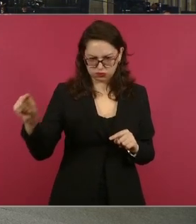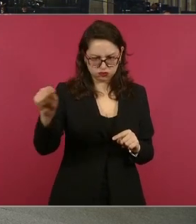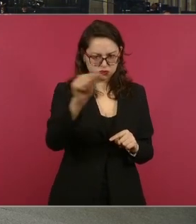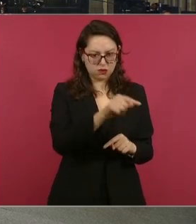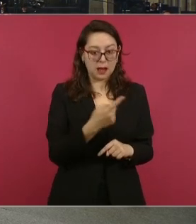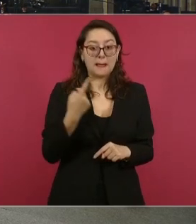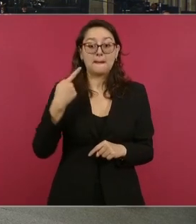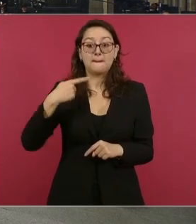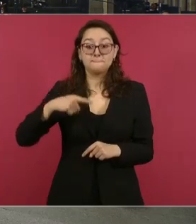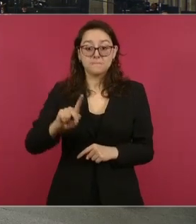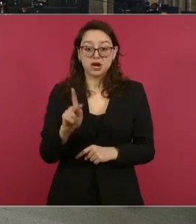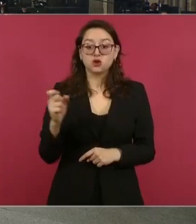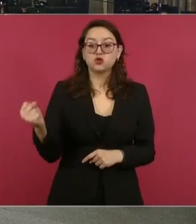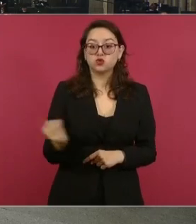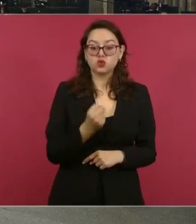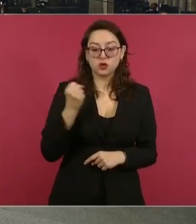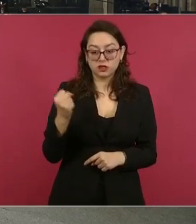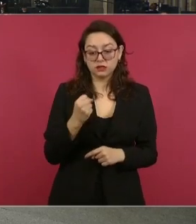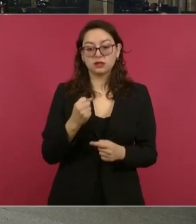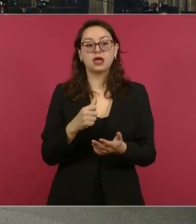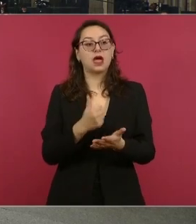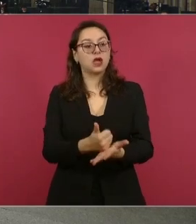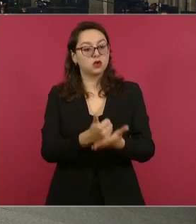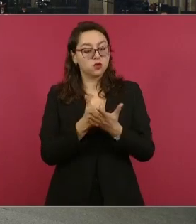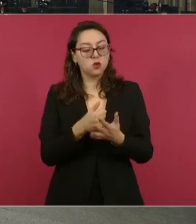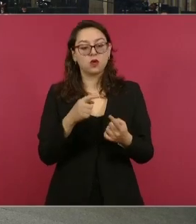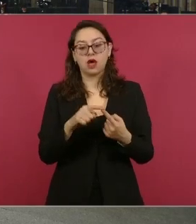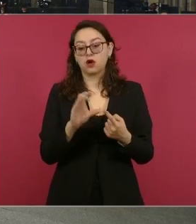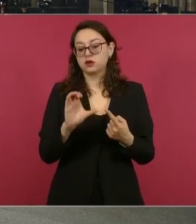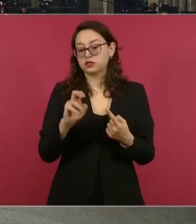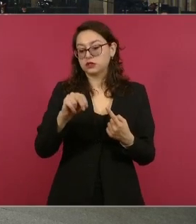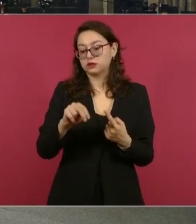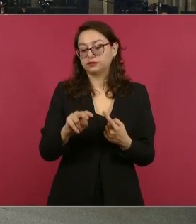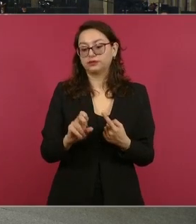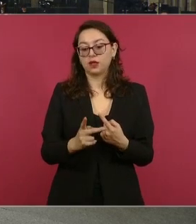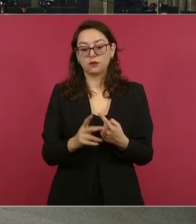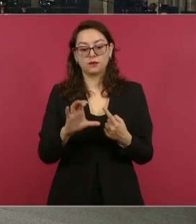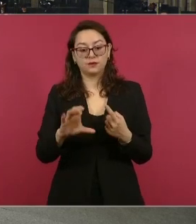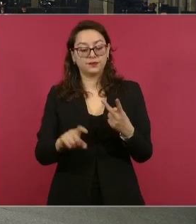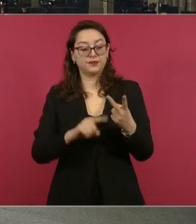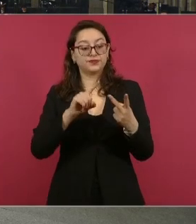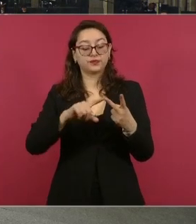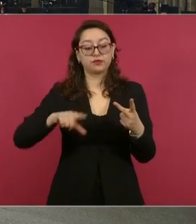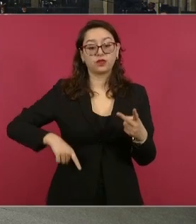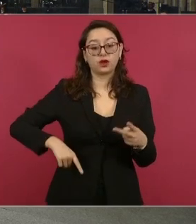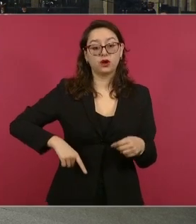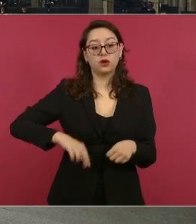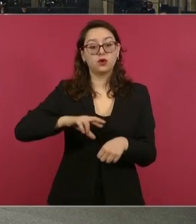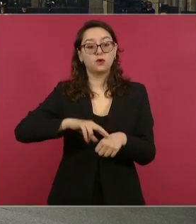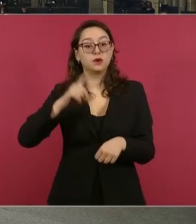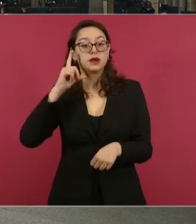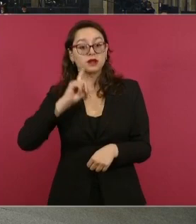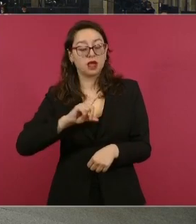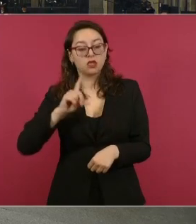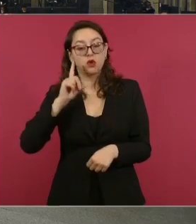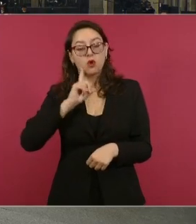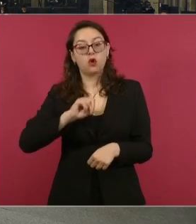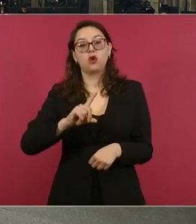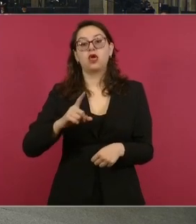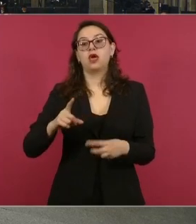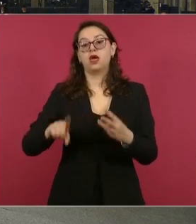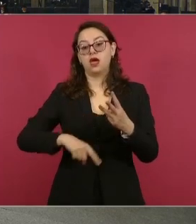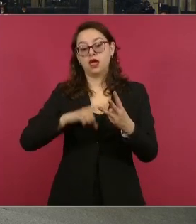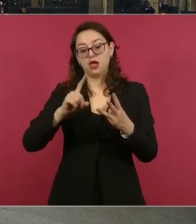Coordinación Nacional de Protección Civil, a través de la gobernadora del estado, de la presidenta municipal y todas